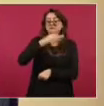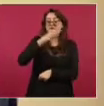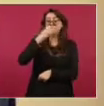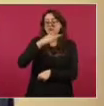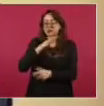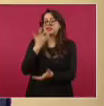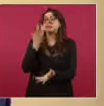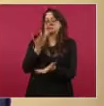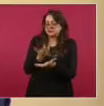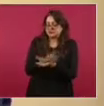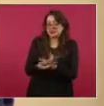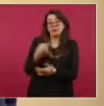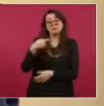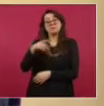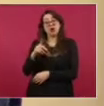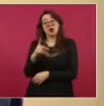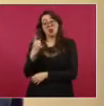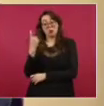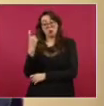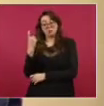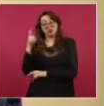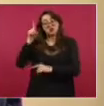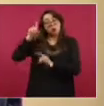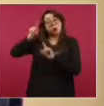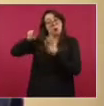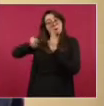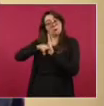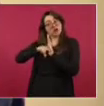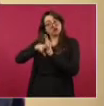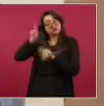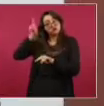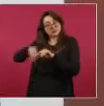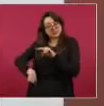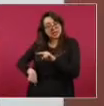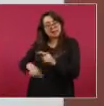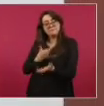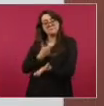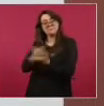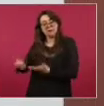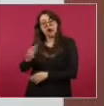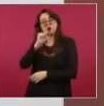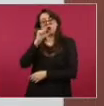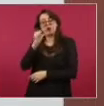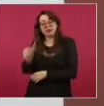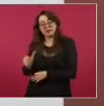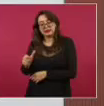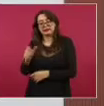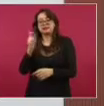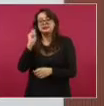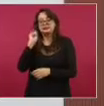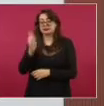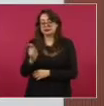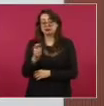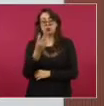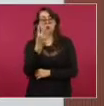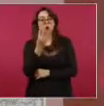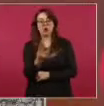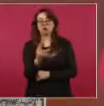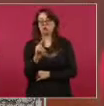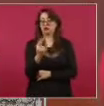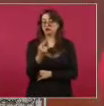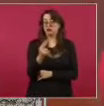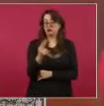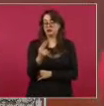tampoco recibirán pago. En respuesta, el 4 de diciembre de 1906,